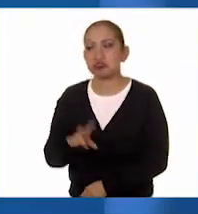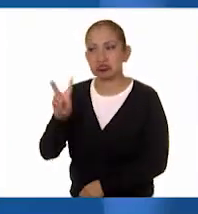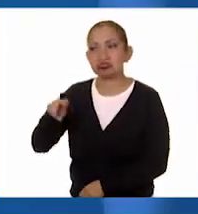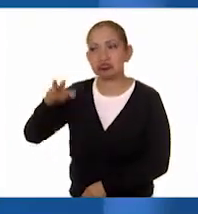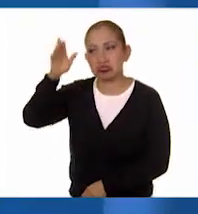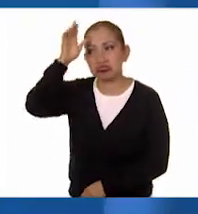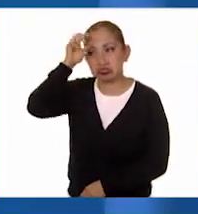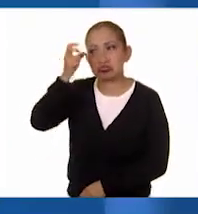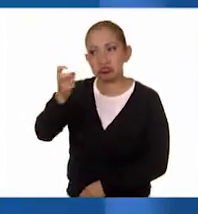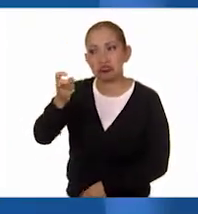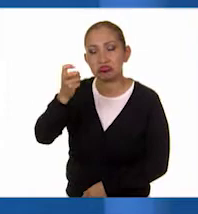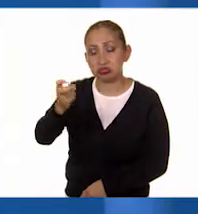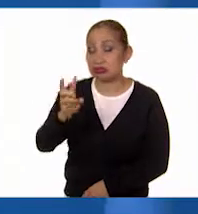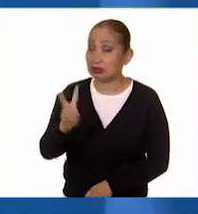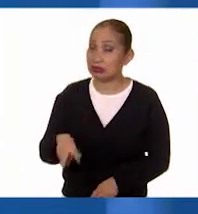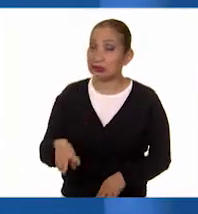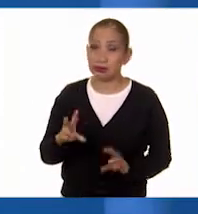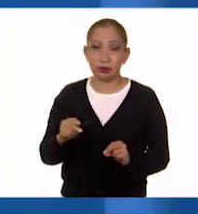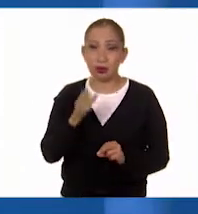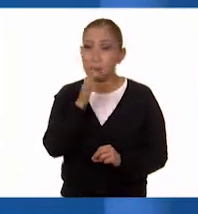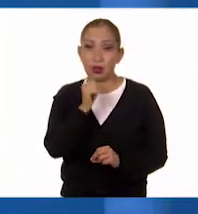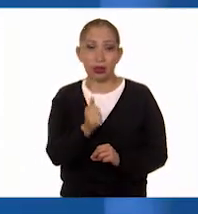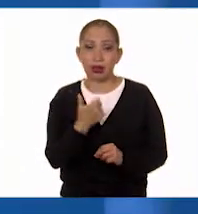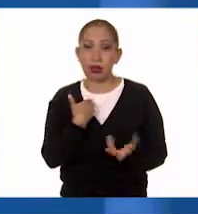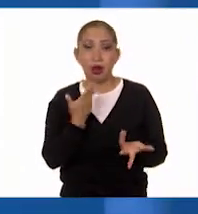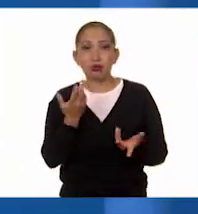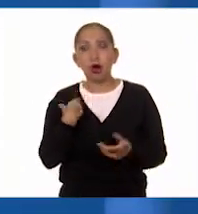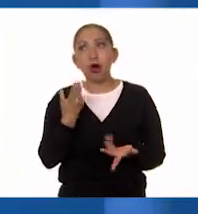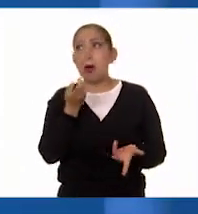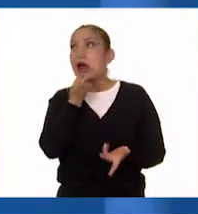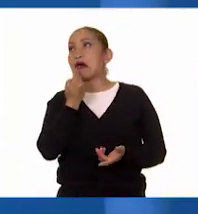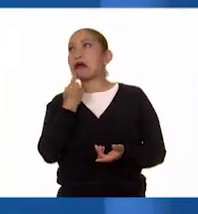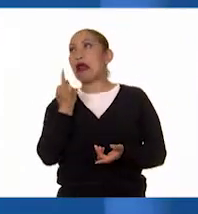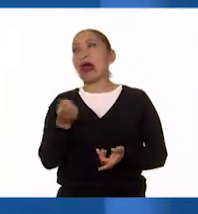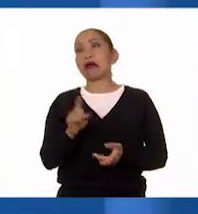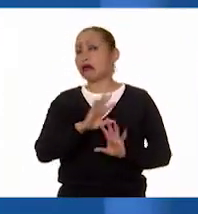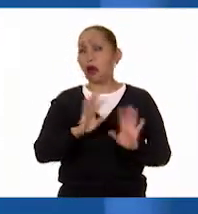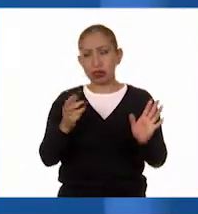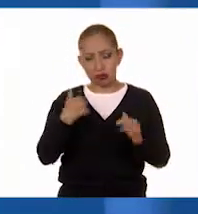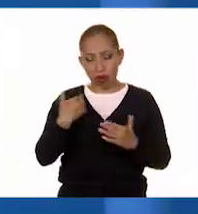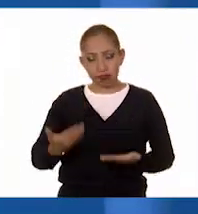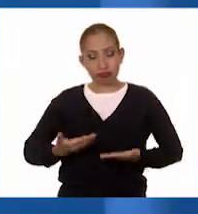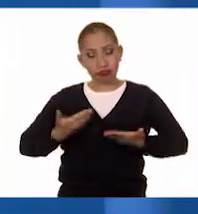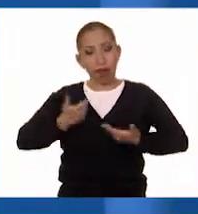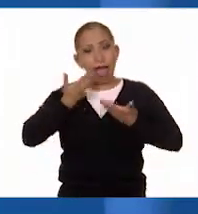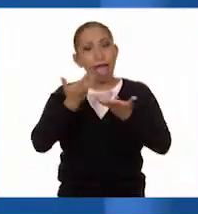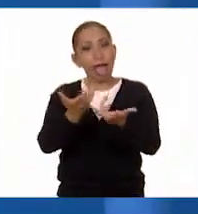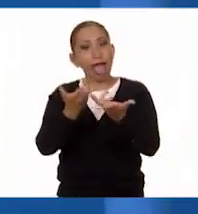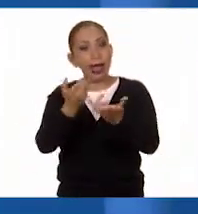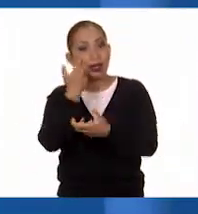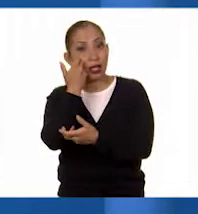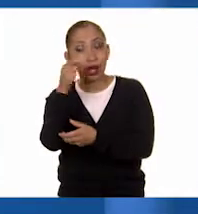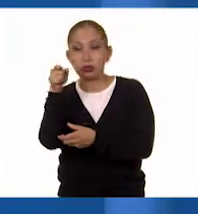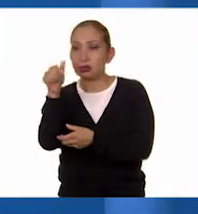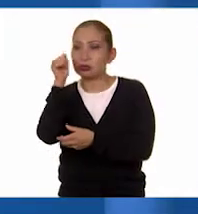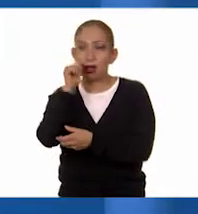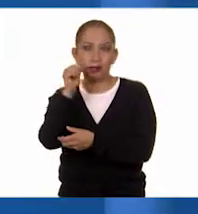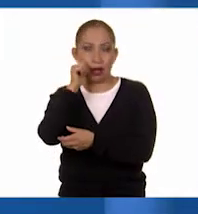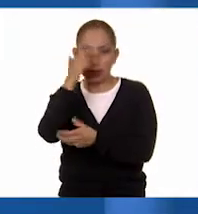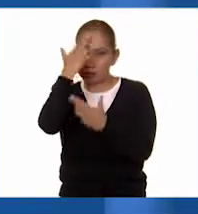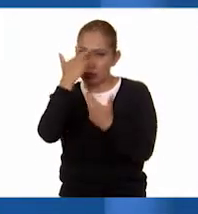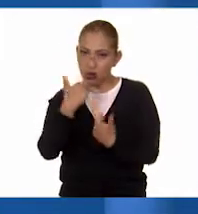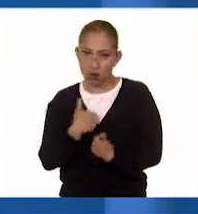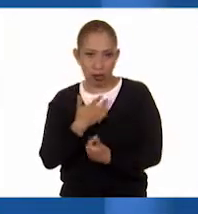de acuerdo contigo, Gaby. La verdad, no puedo quejarme. Al contrario, he leído impulsada por el deseo y tú has sido siempre muy